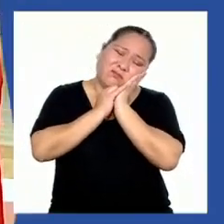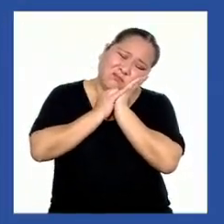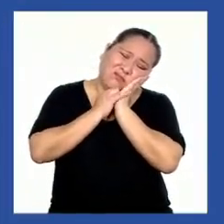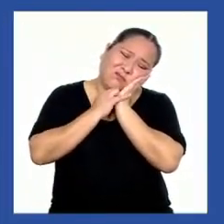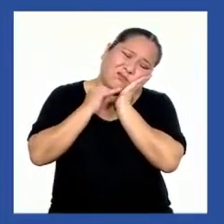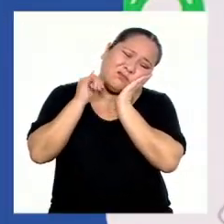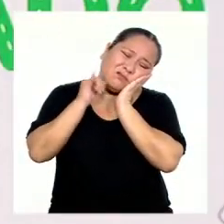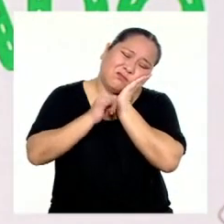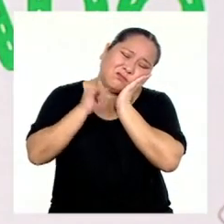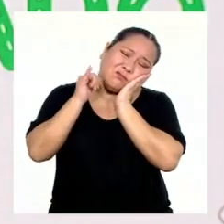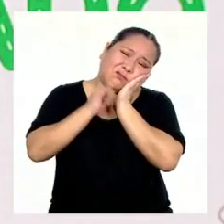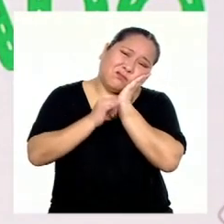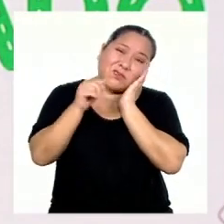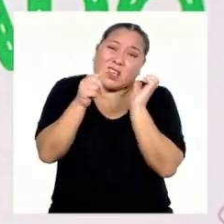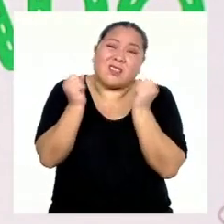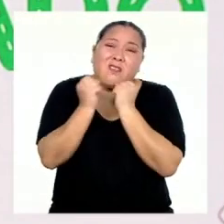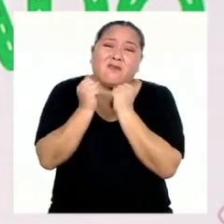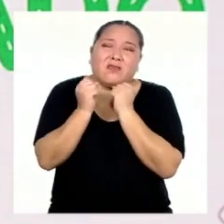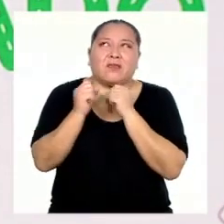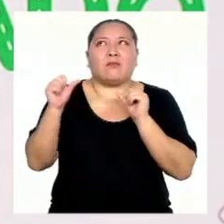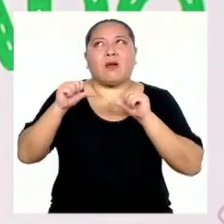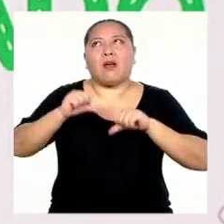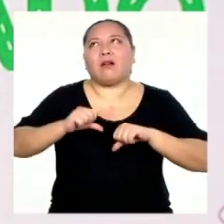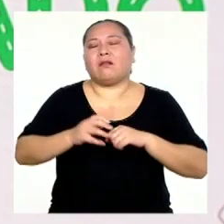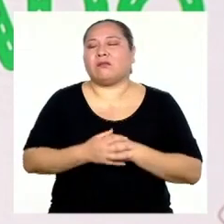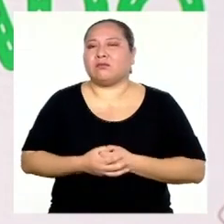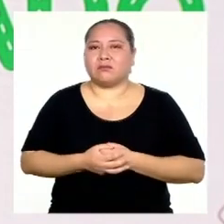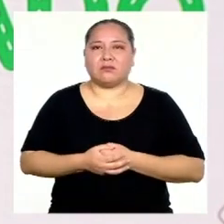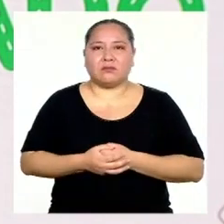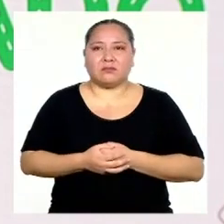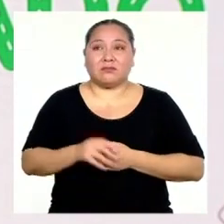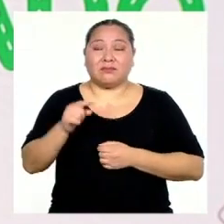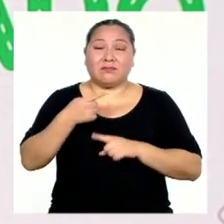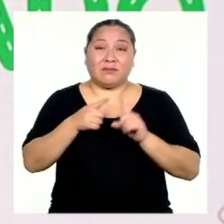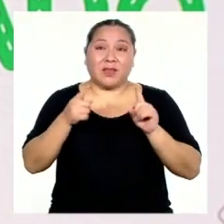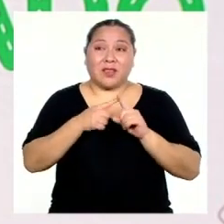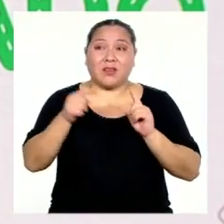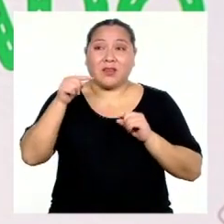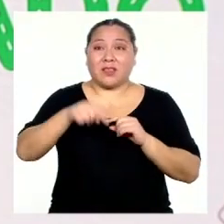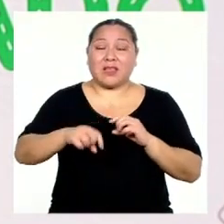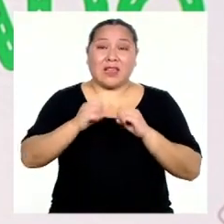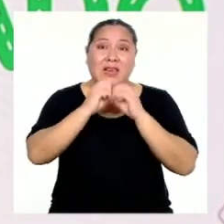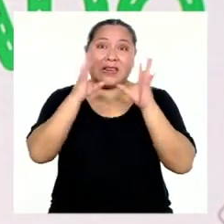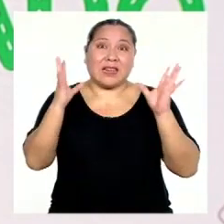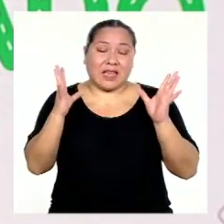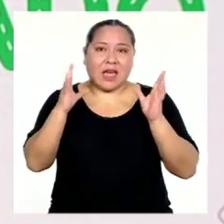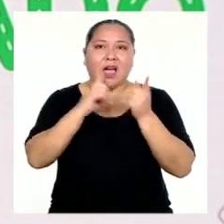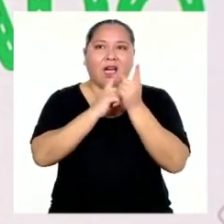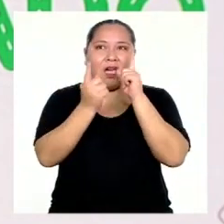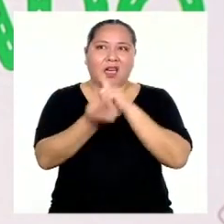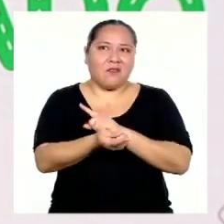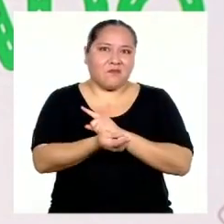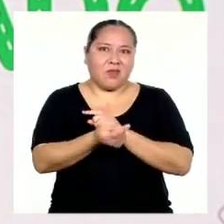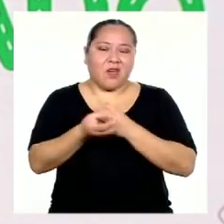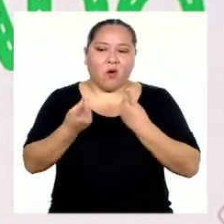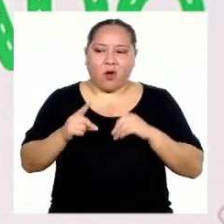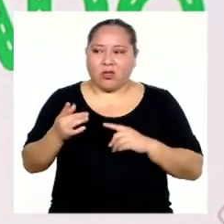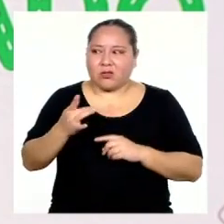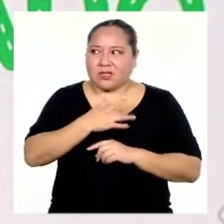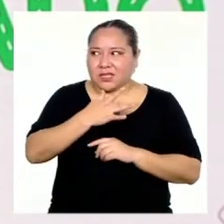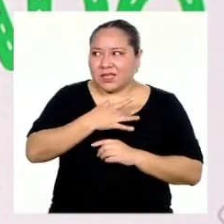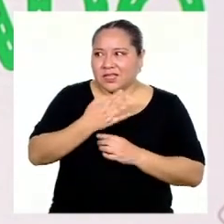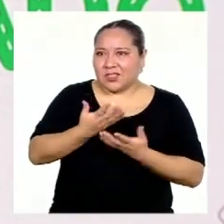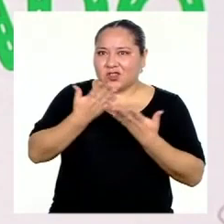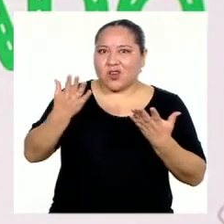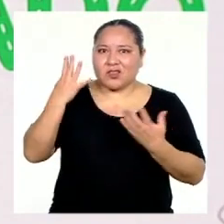peor. Hoy, sin embargo, eso cambia cuando algo en el día es especialmente motivador y eso pasó hoy.